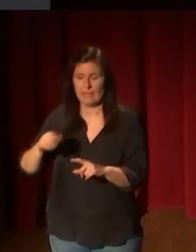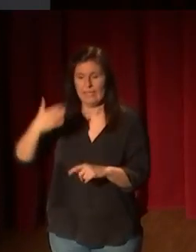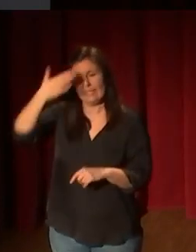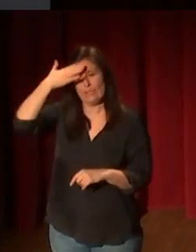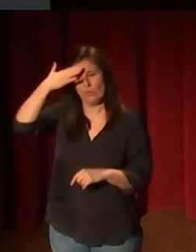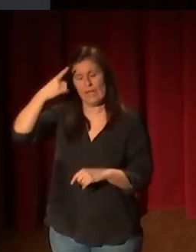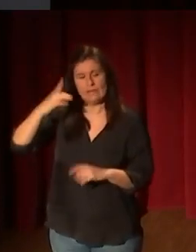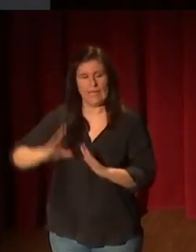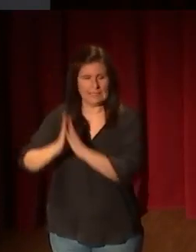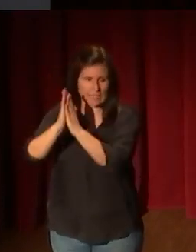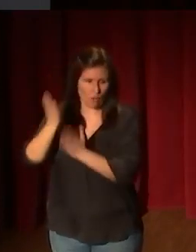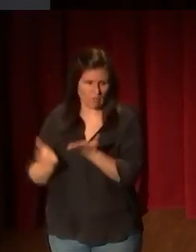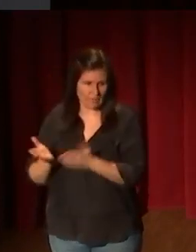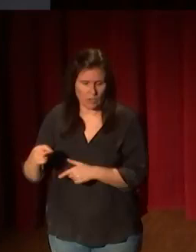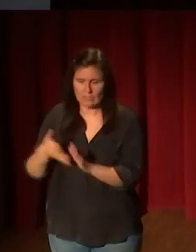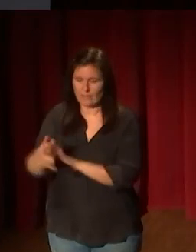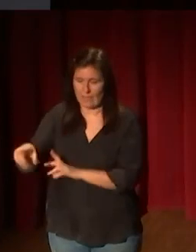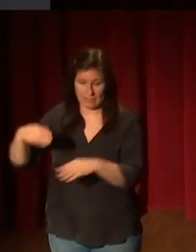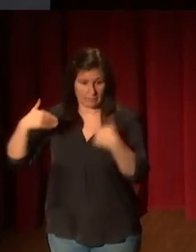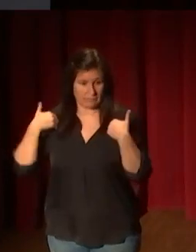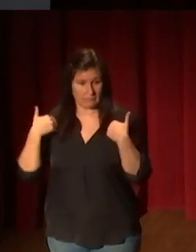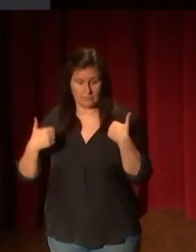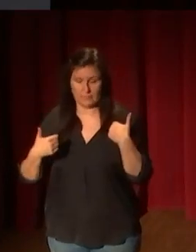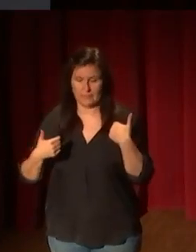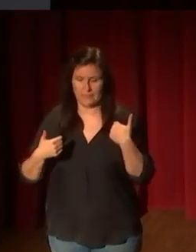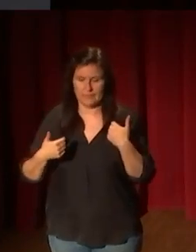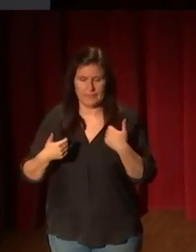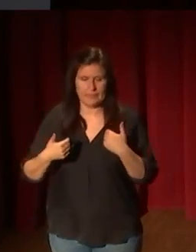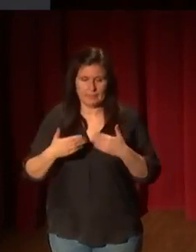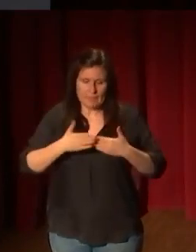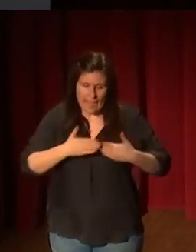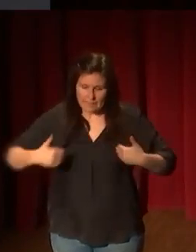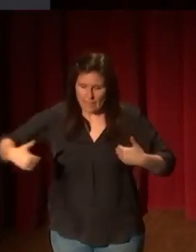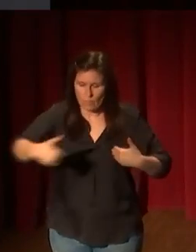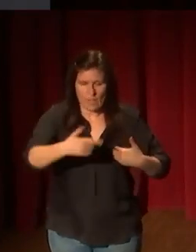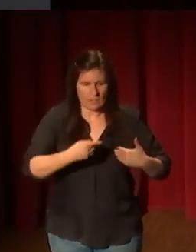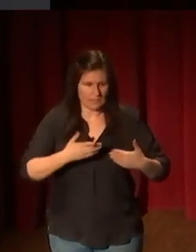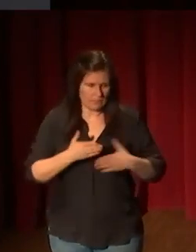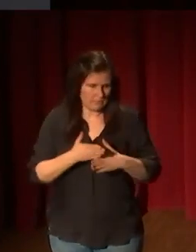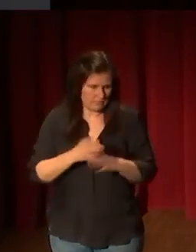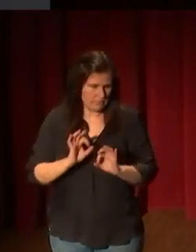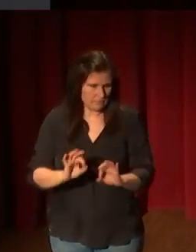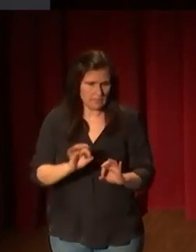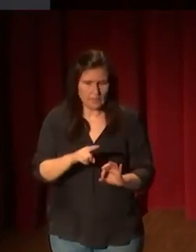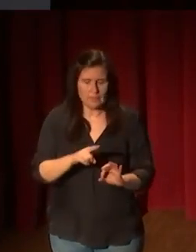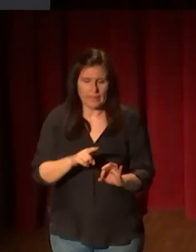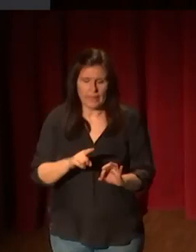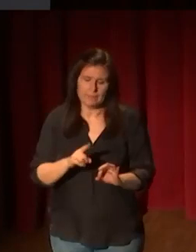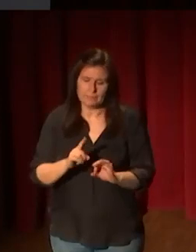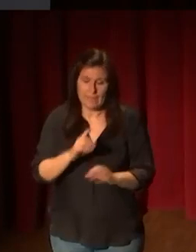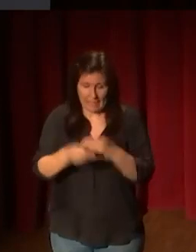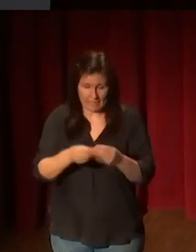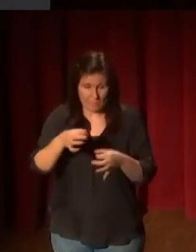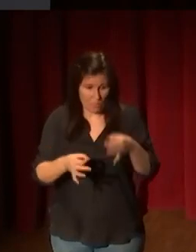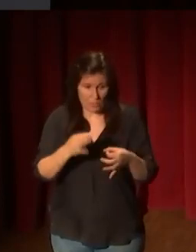como tal no solamente le correspondió levantar las armaduras de madera para acoger este auto de fe sino hacer una minuciosa descripción